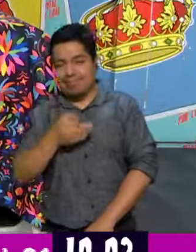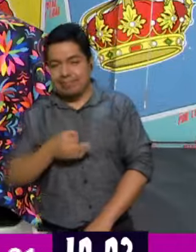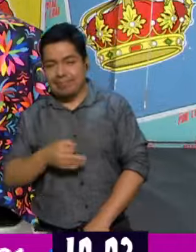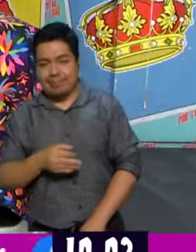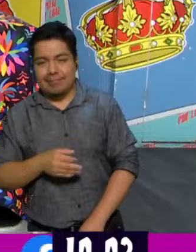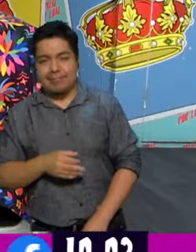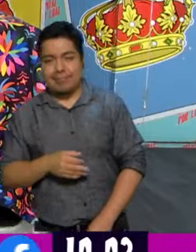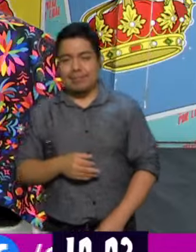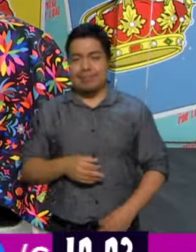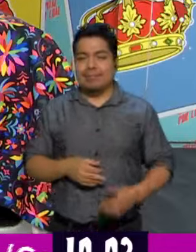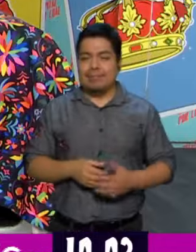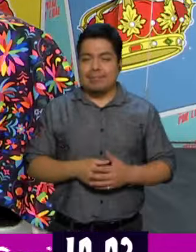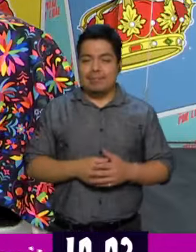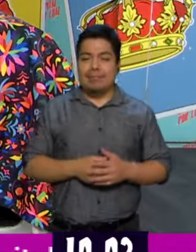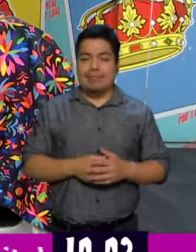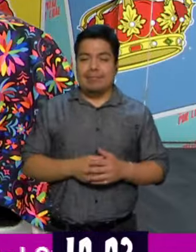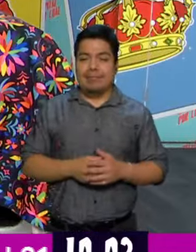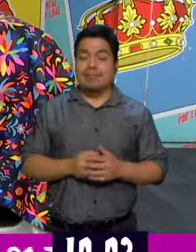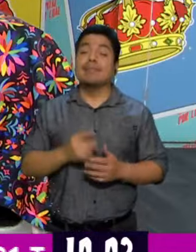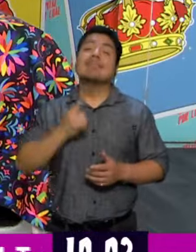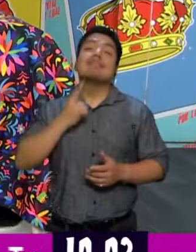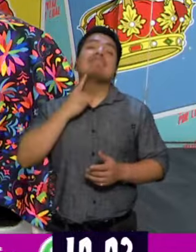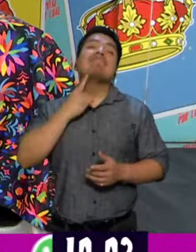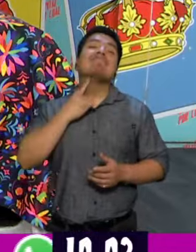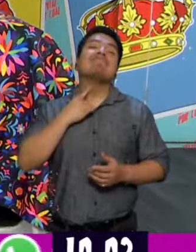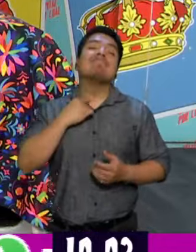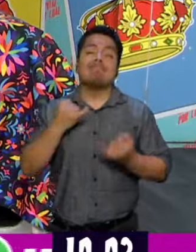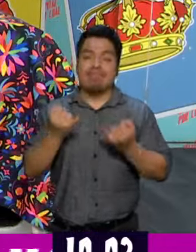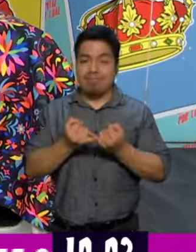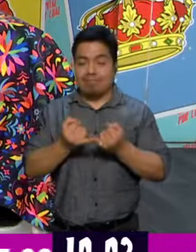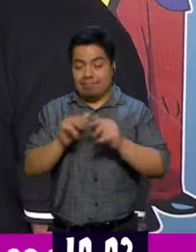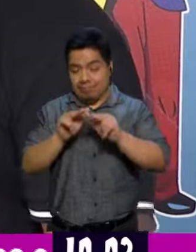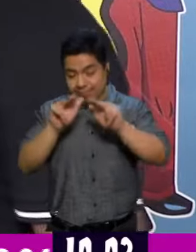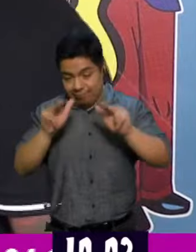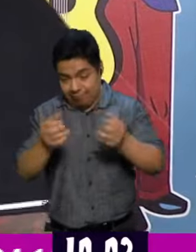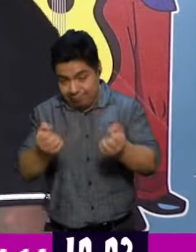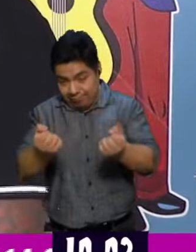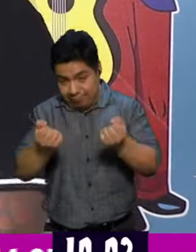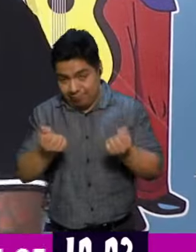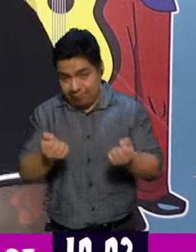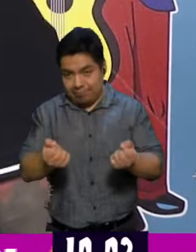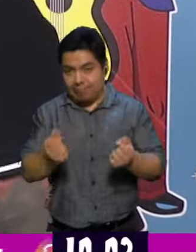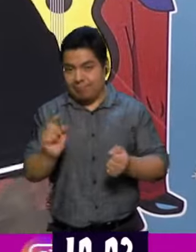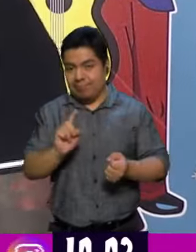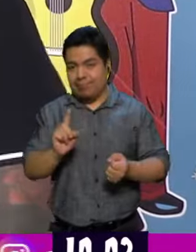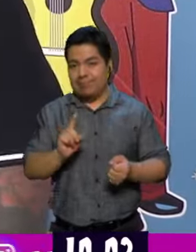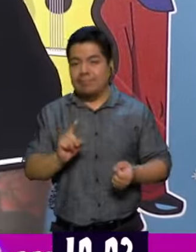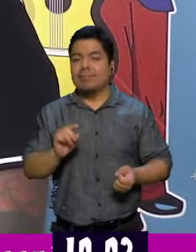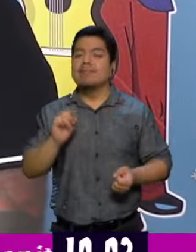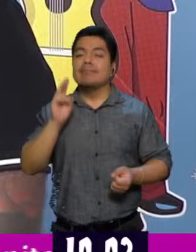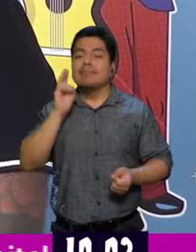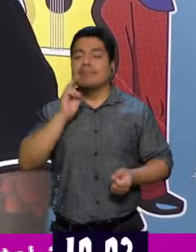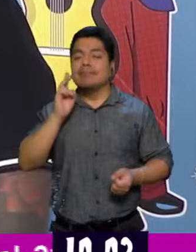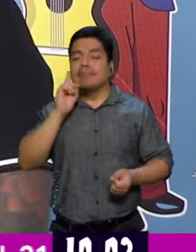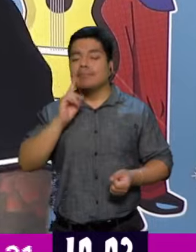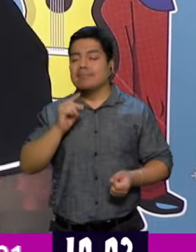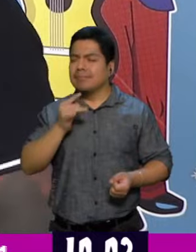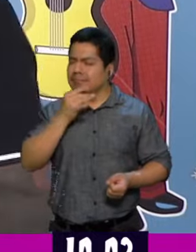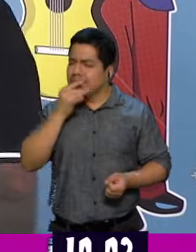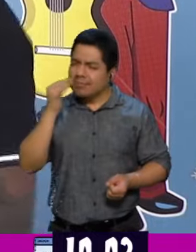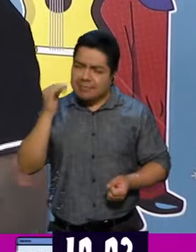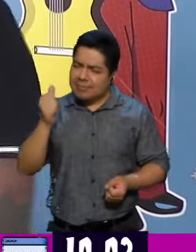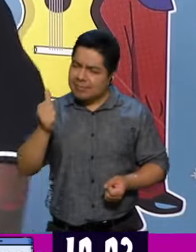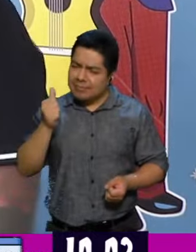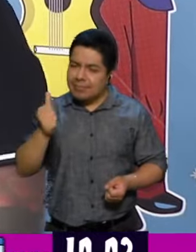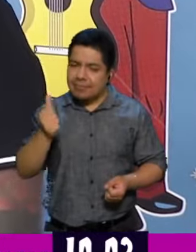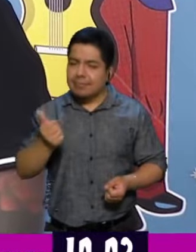conmigo. Si son igual de cachondos que ustedes, no lo metan al horno. Con esa temperatura se calienta. Oiga, tiene algo. Qué delicioso. Tiene algo este